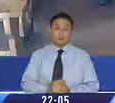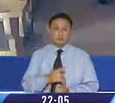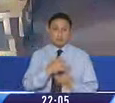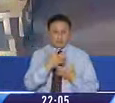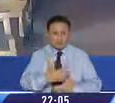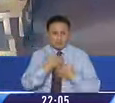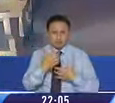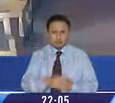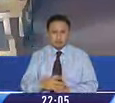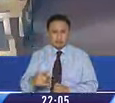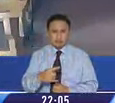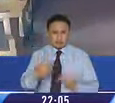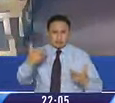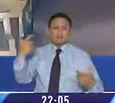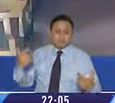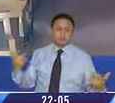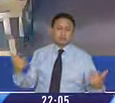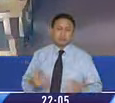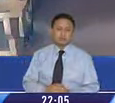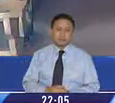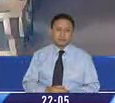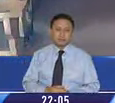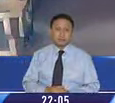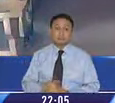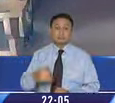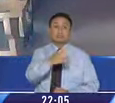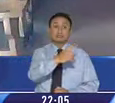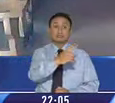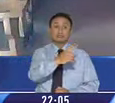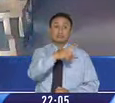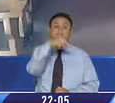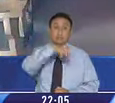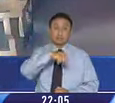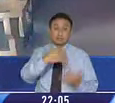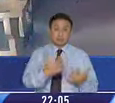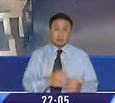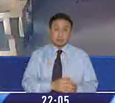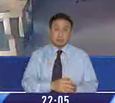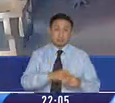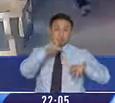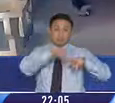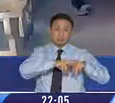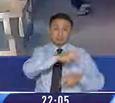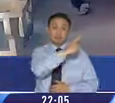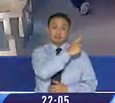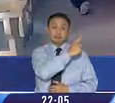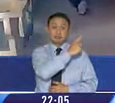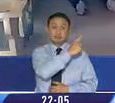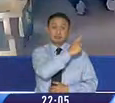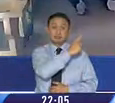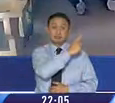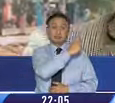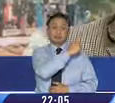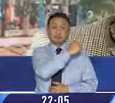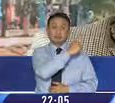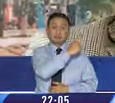la especialidad de los delincuentes. A uno de los comensales que esperaba su plato lo botaron al piso a punta de